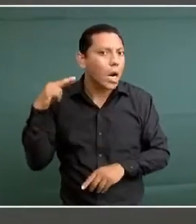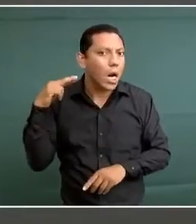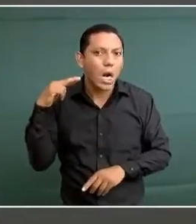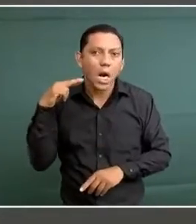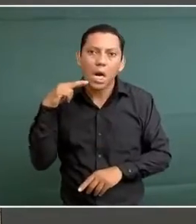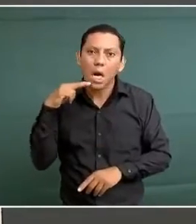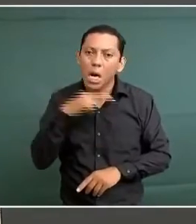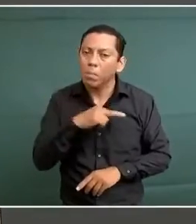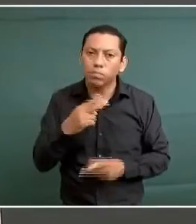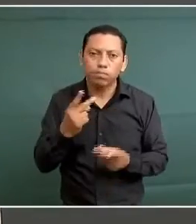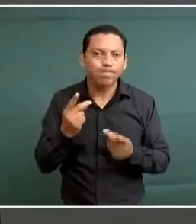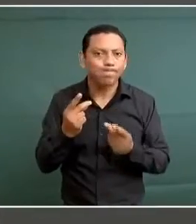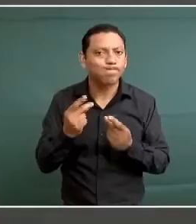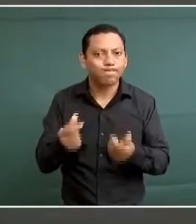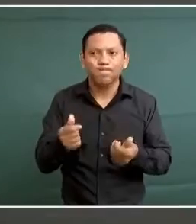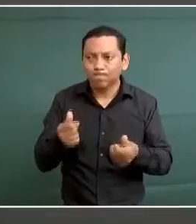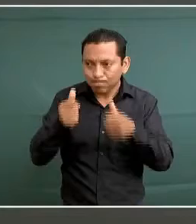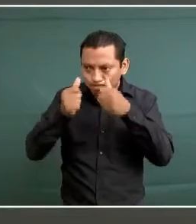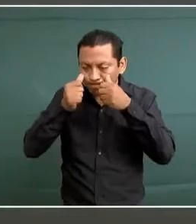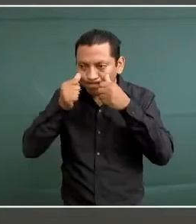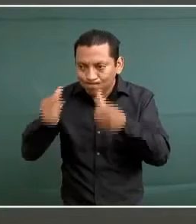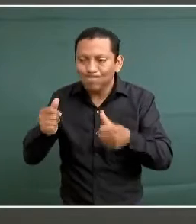se toman medidas